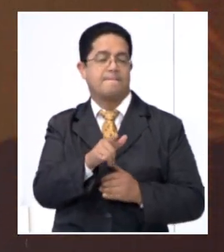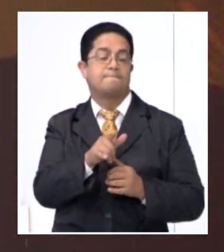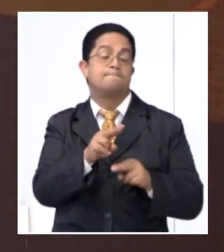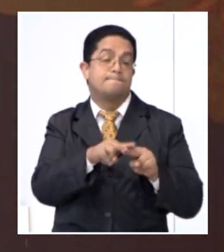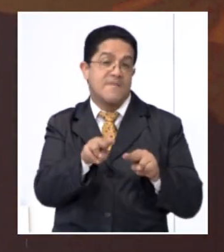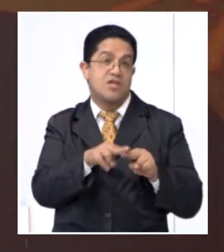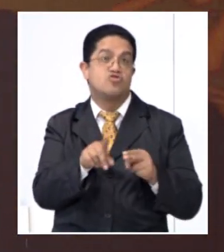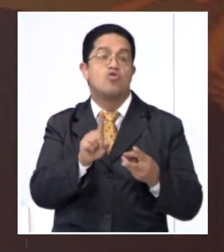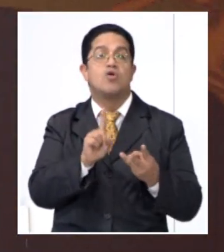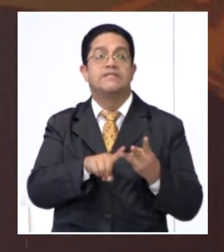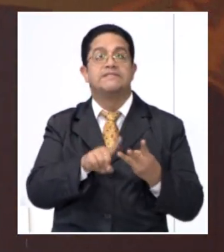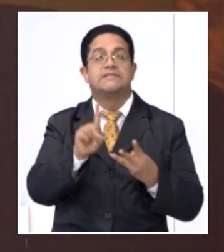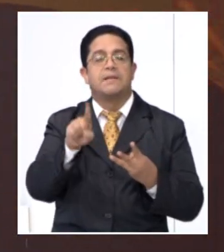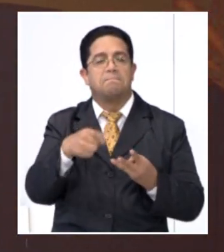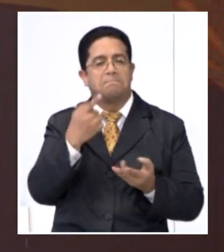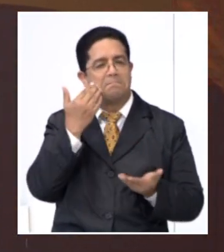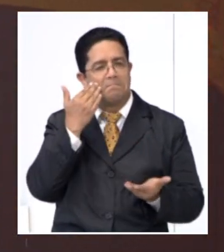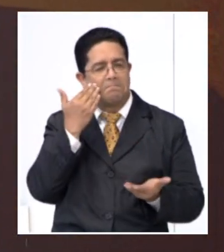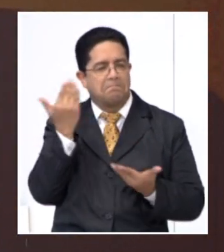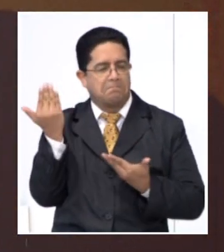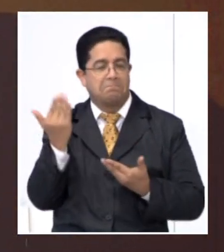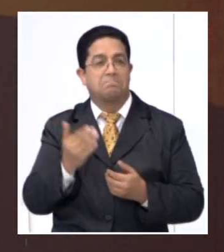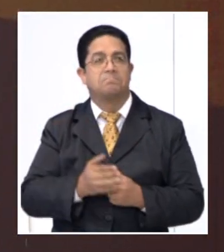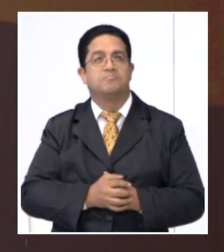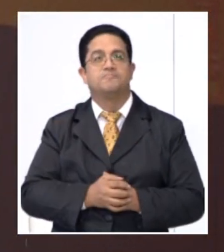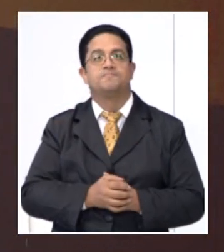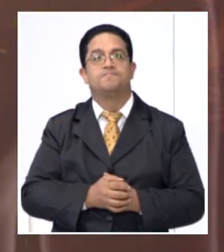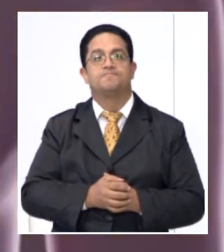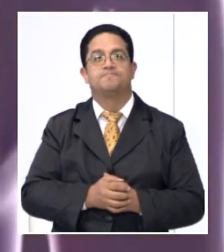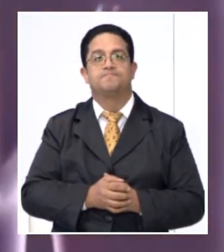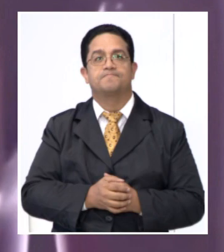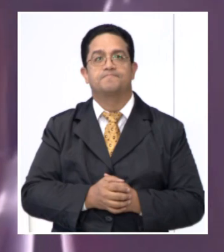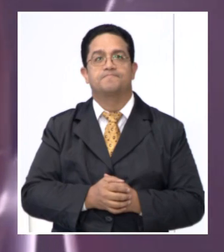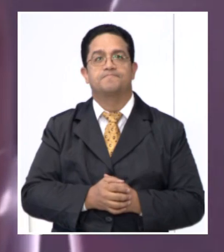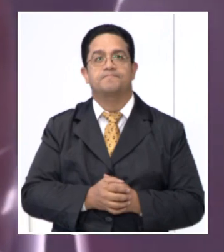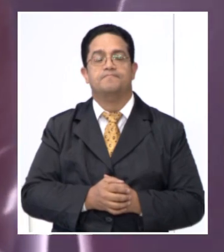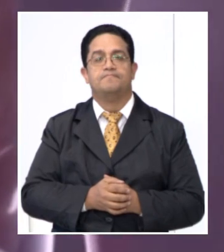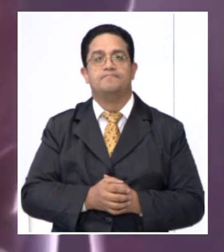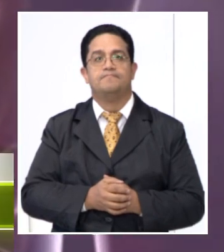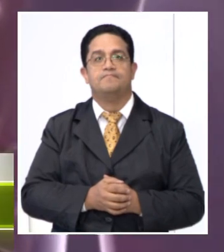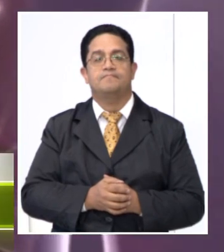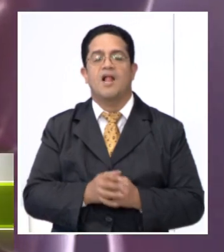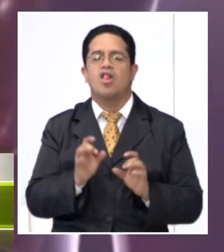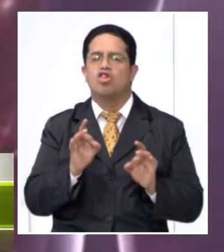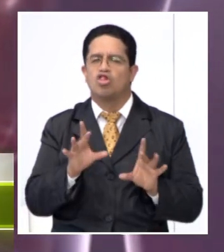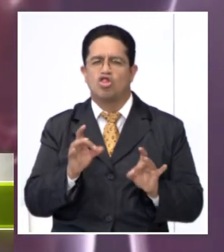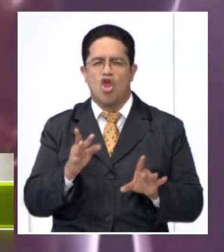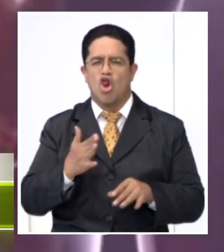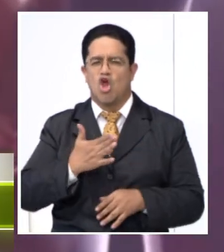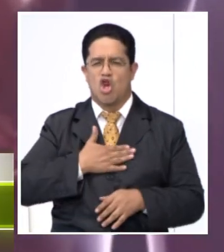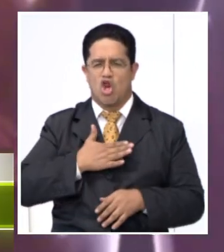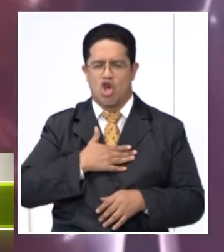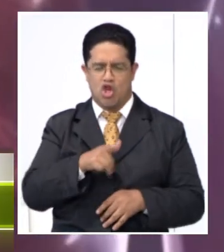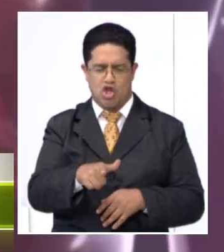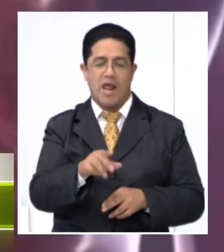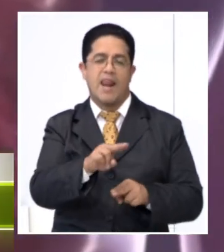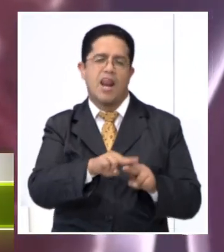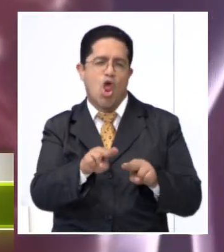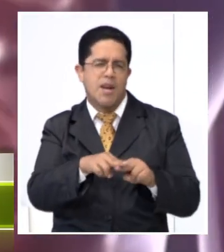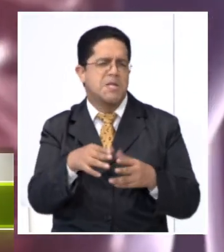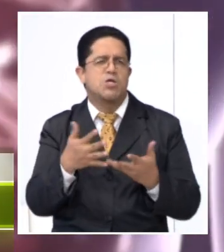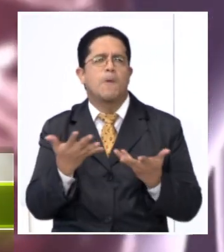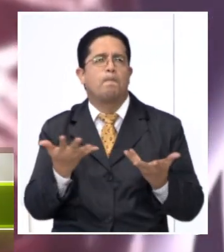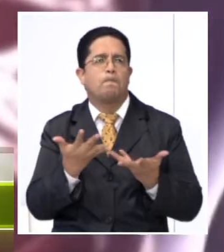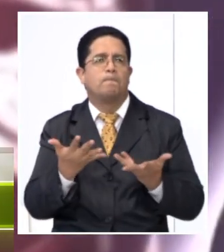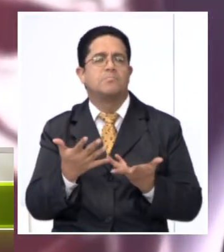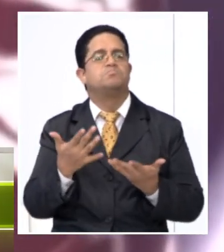y además vamos a ver parte de las soluciones. El dolor de tórax en pediatría es una sensación